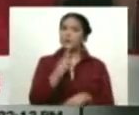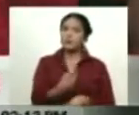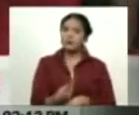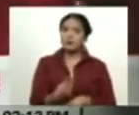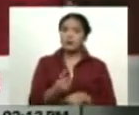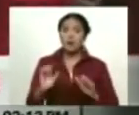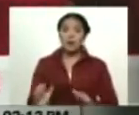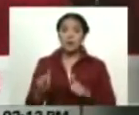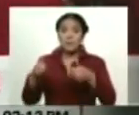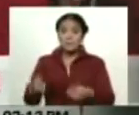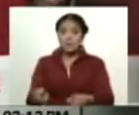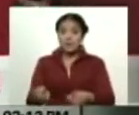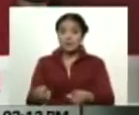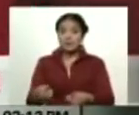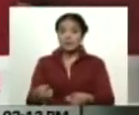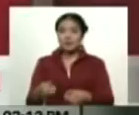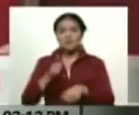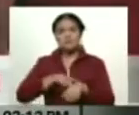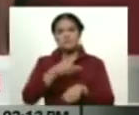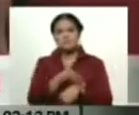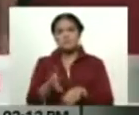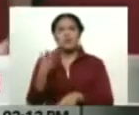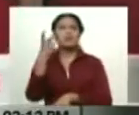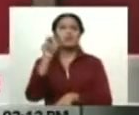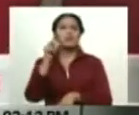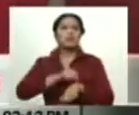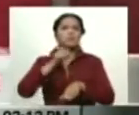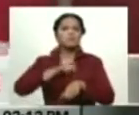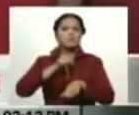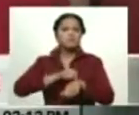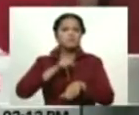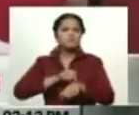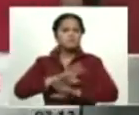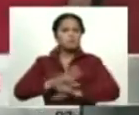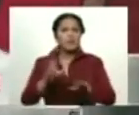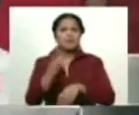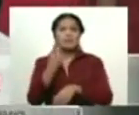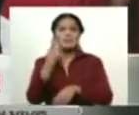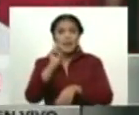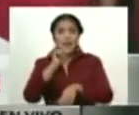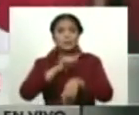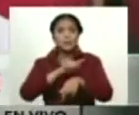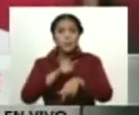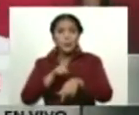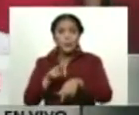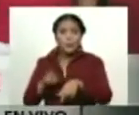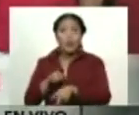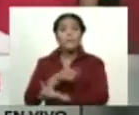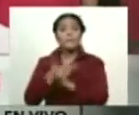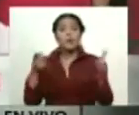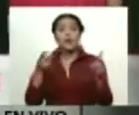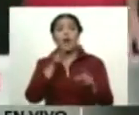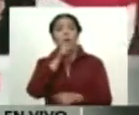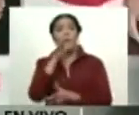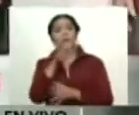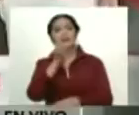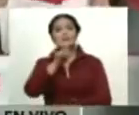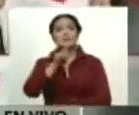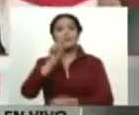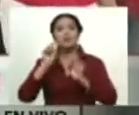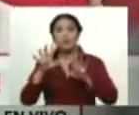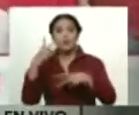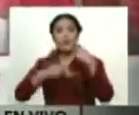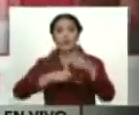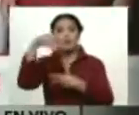una vez iniciada la herradura pueden tardar hasta 30 segundos apenas en ejercer su derecho al voto, y esto a pesar de que estamos hablando de más de 110 procesos